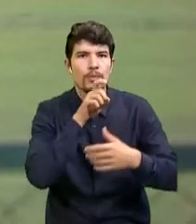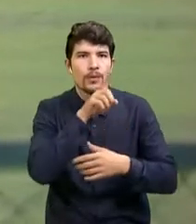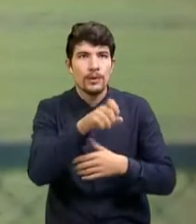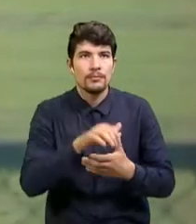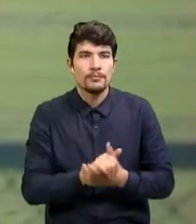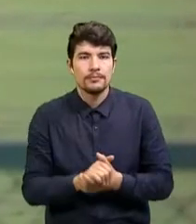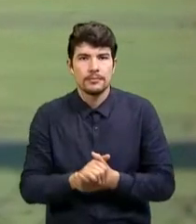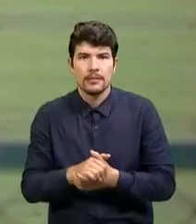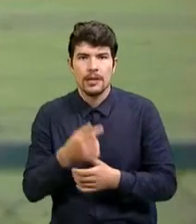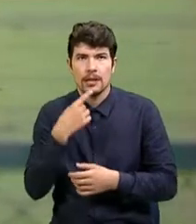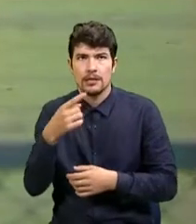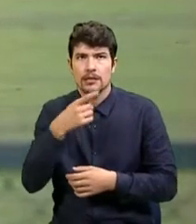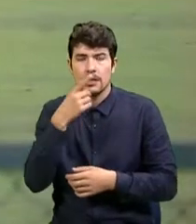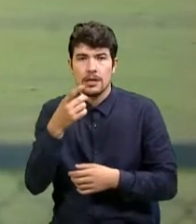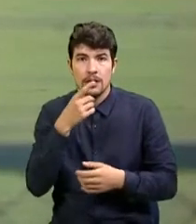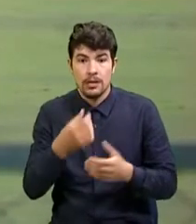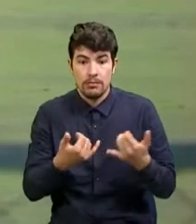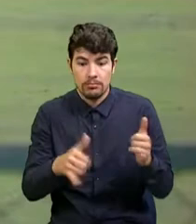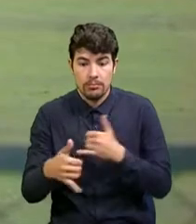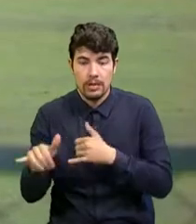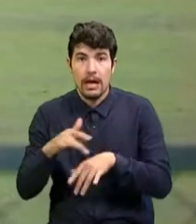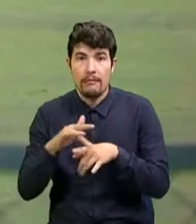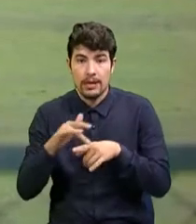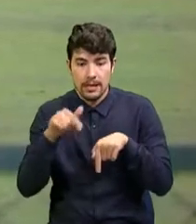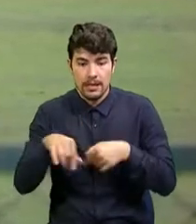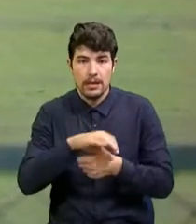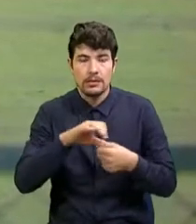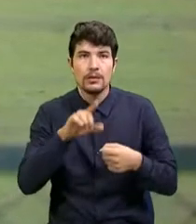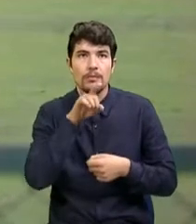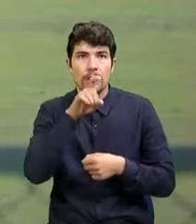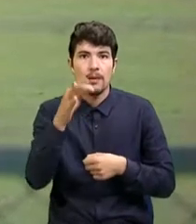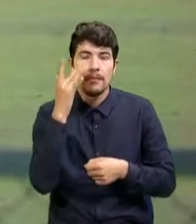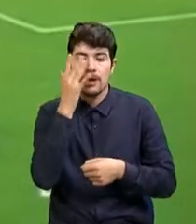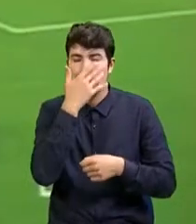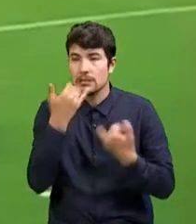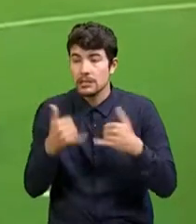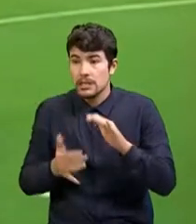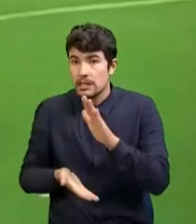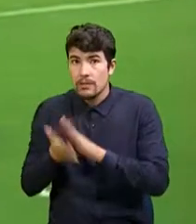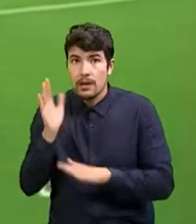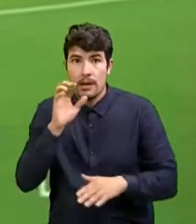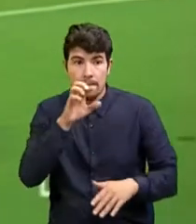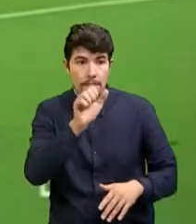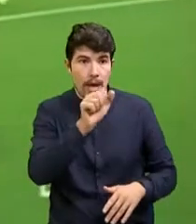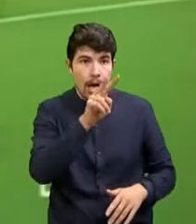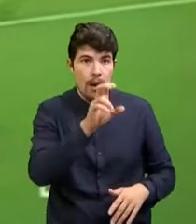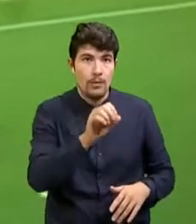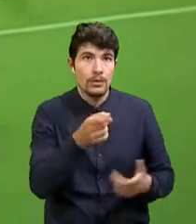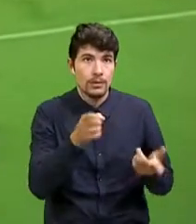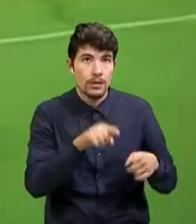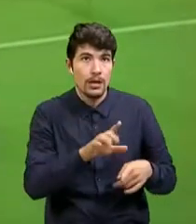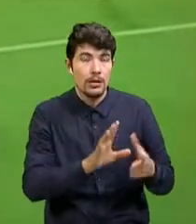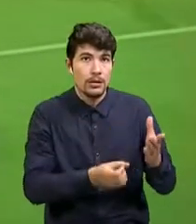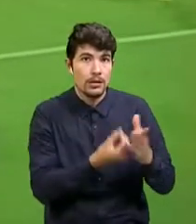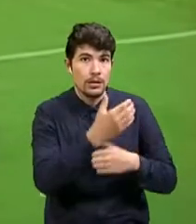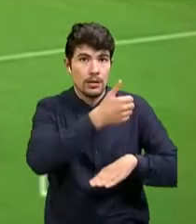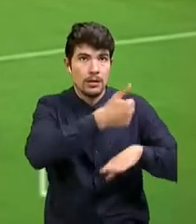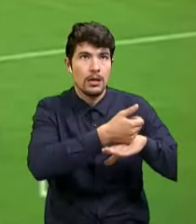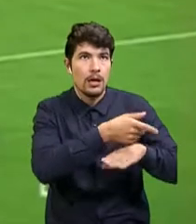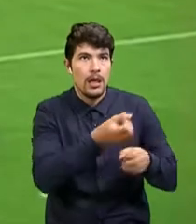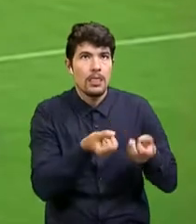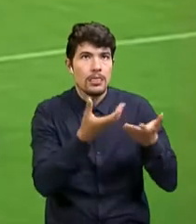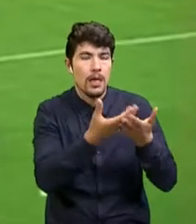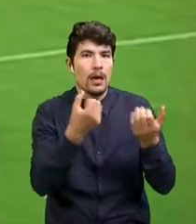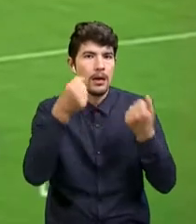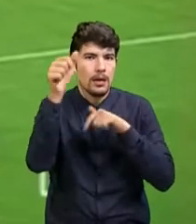dicho popular de escoba nueva barre bien fue aplicado en bucaramanga el conxo castro software del equipo y oscar serrano aunque como técnico interino le dio el primer